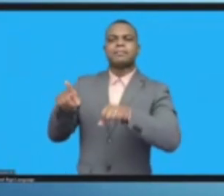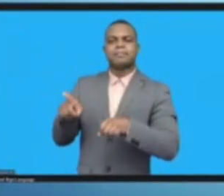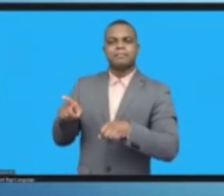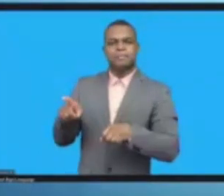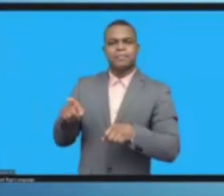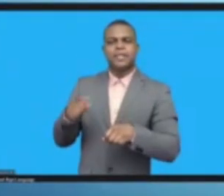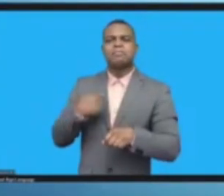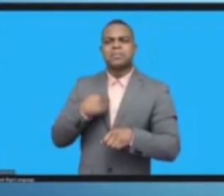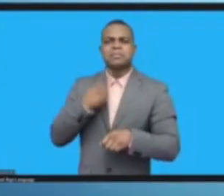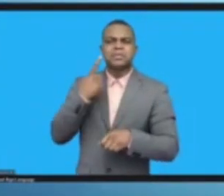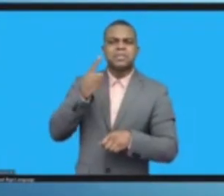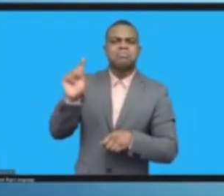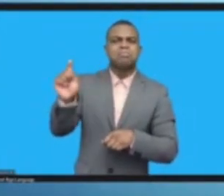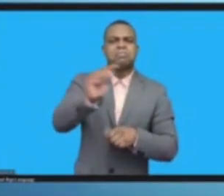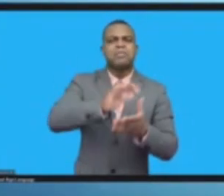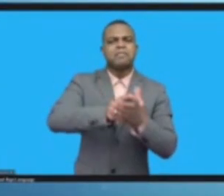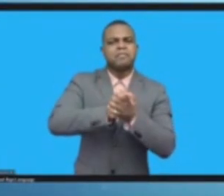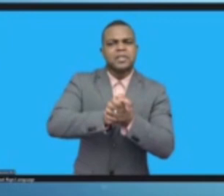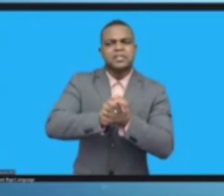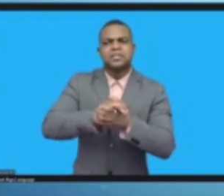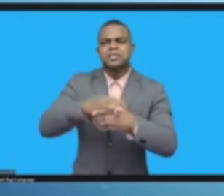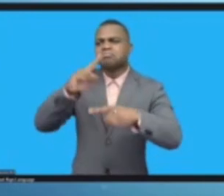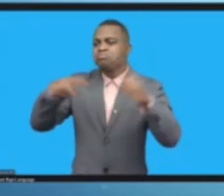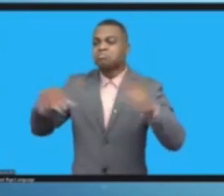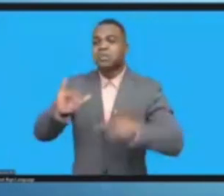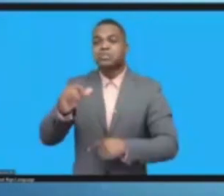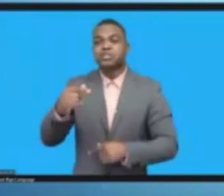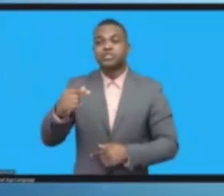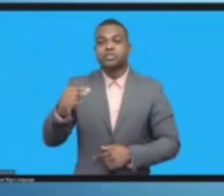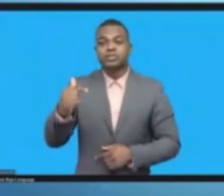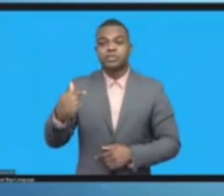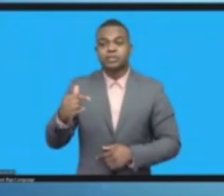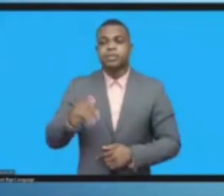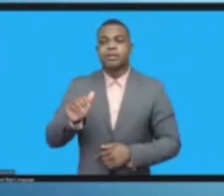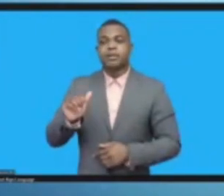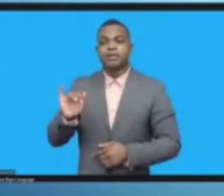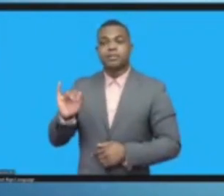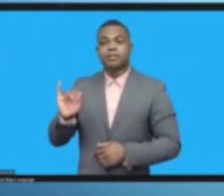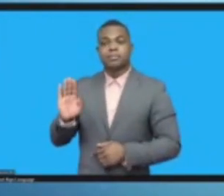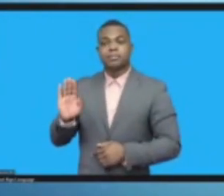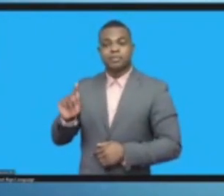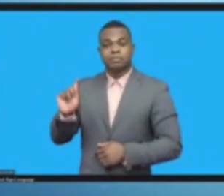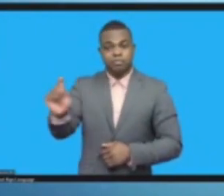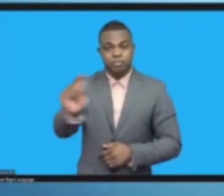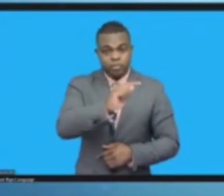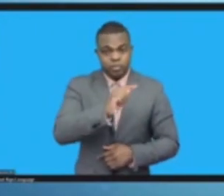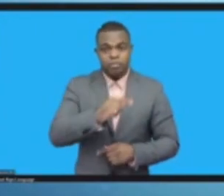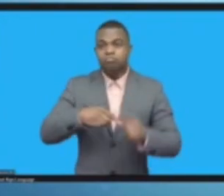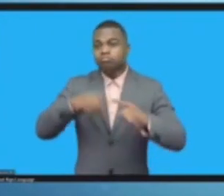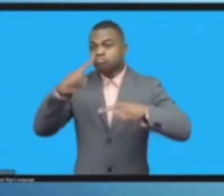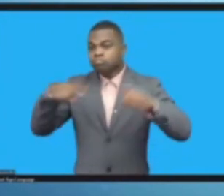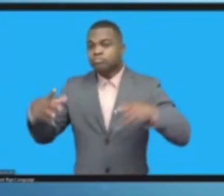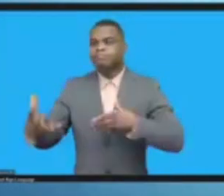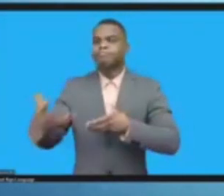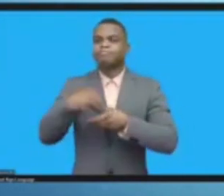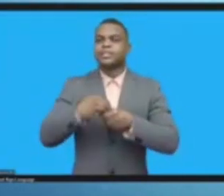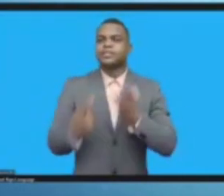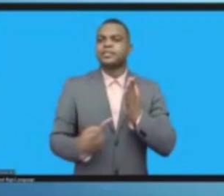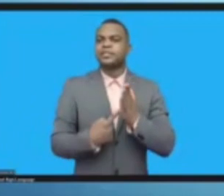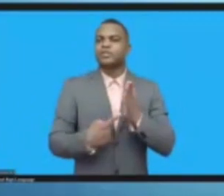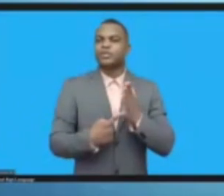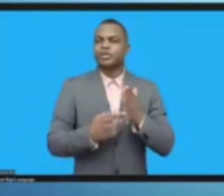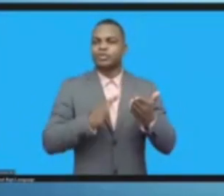lo hemos hecho durante muchísimos años ustedes nunca escuchan decir que la internet se cayó